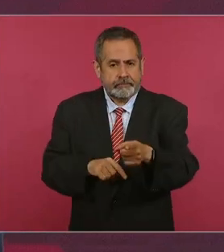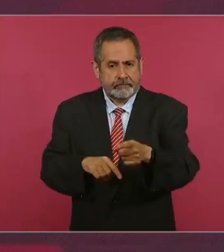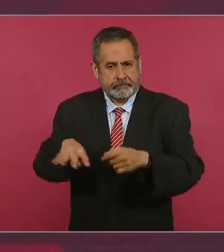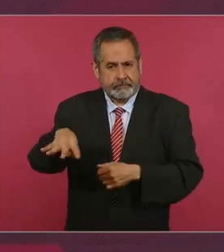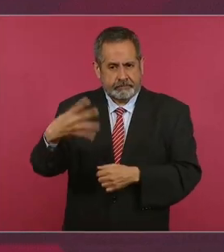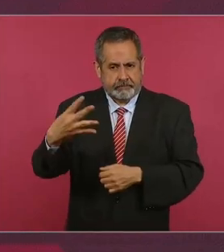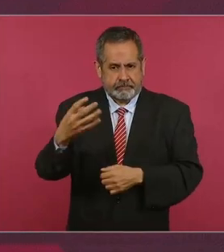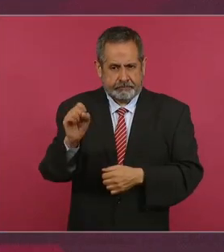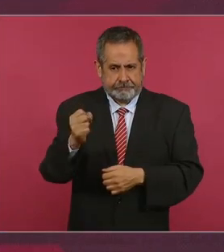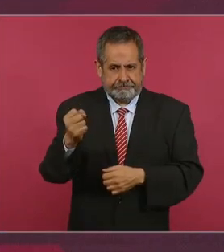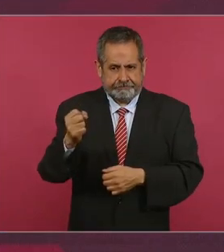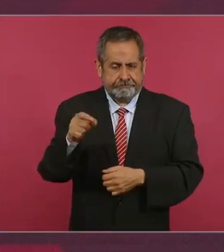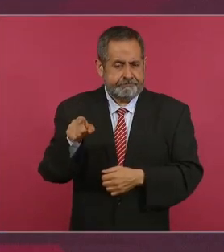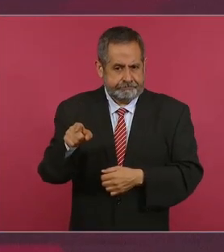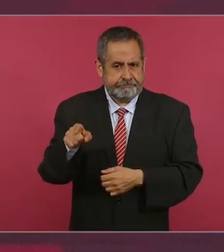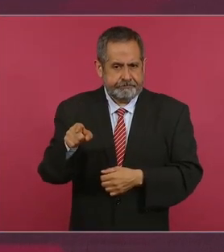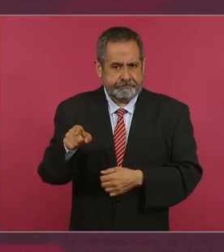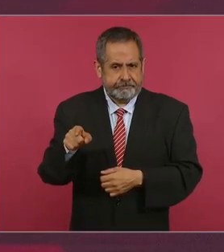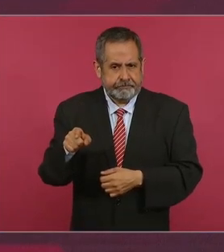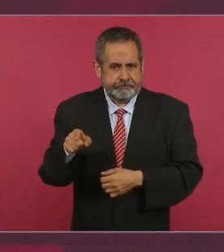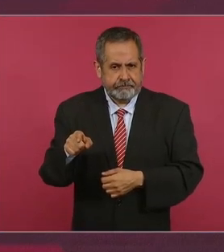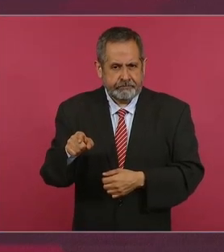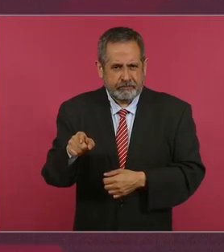de septiembre,